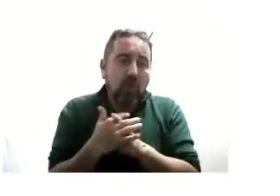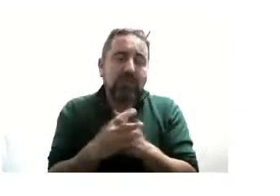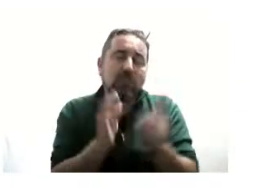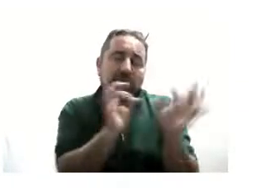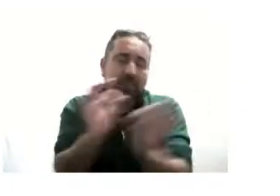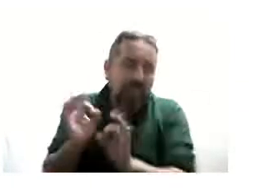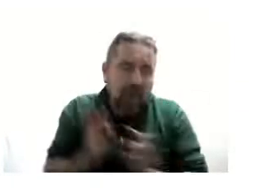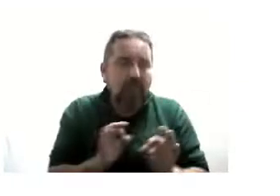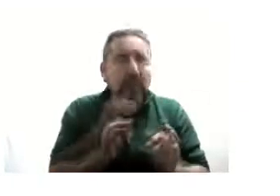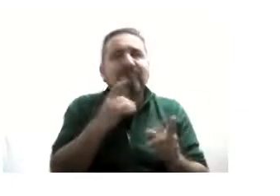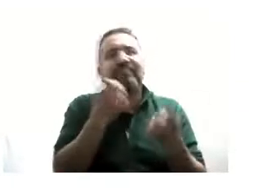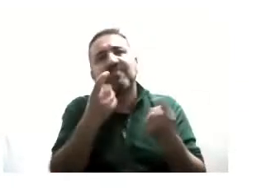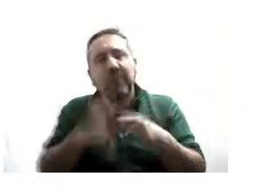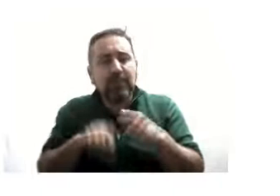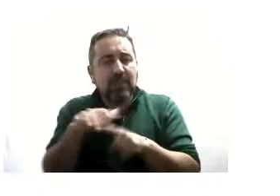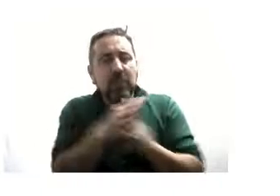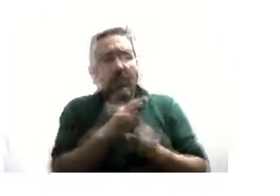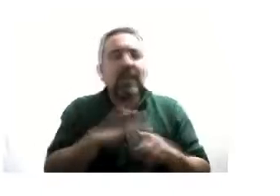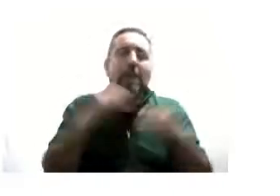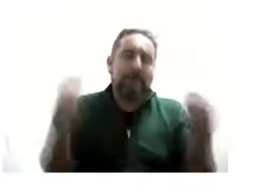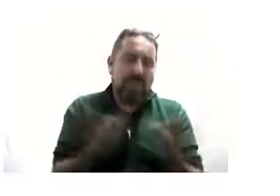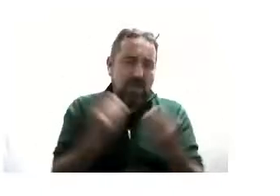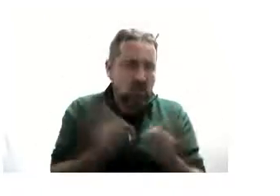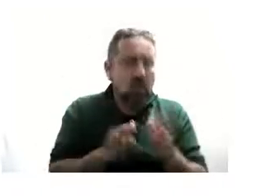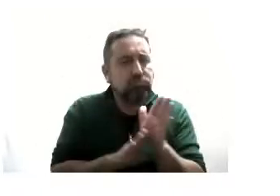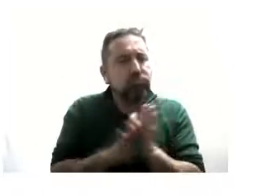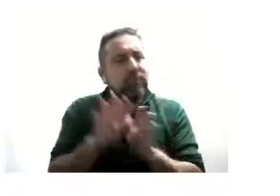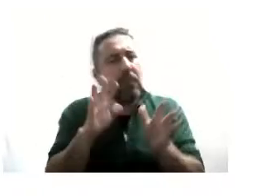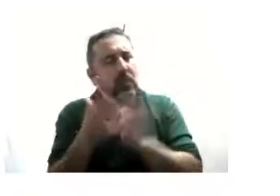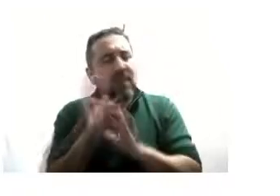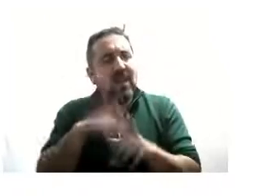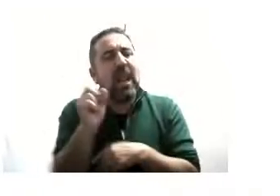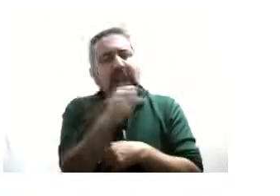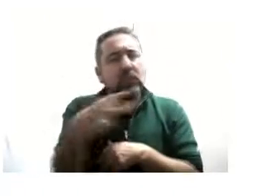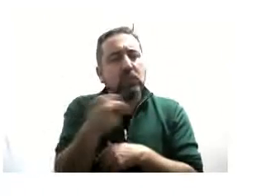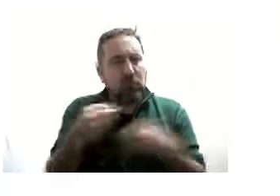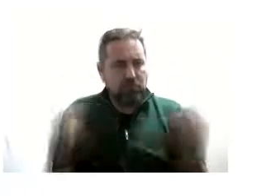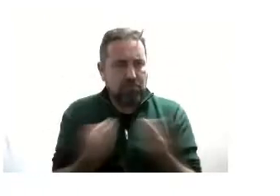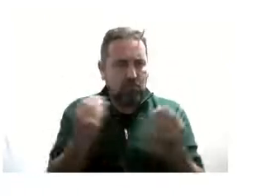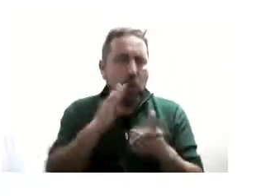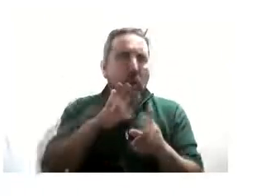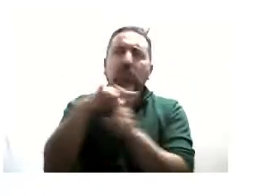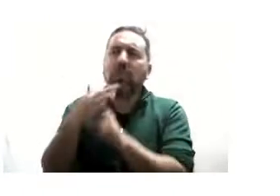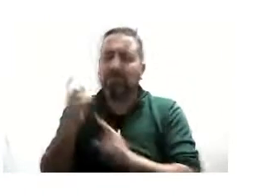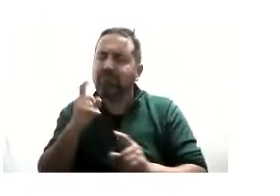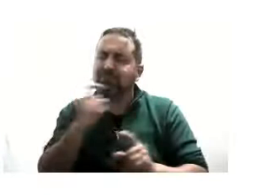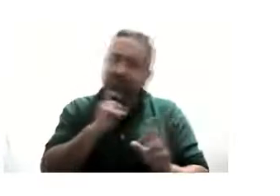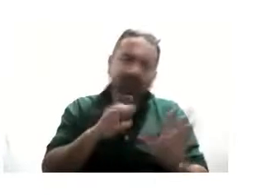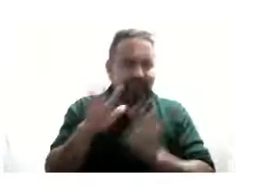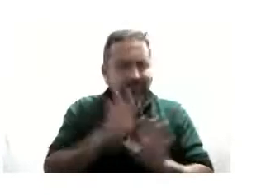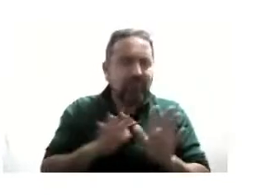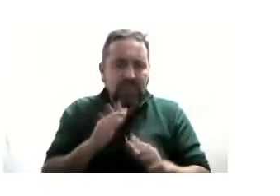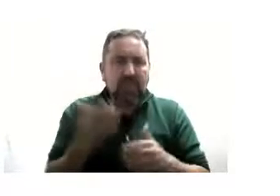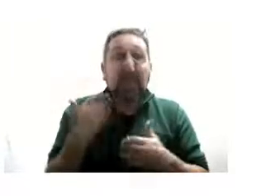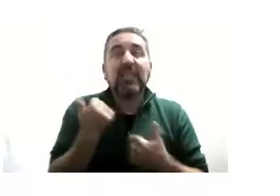especiales van evolucionando mejor y conseguimos mejores resultados, incluso en situaciones complejas en las que antes era